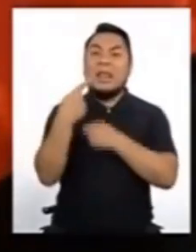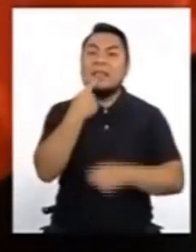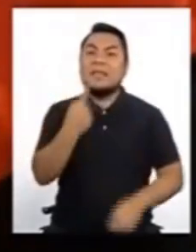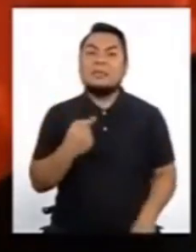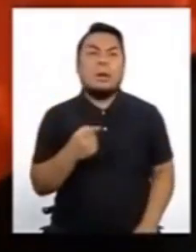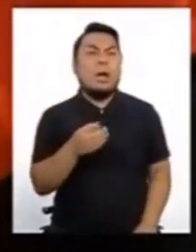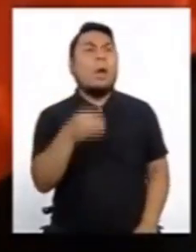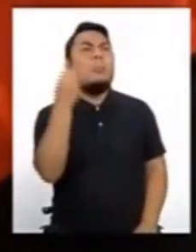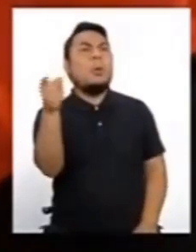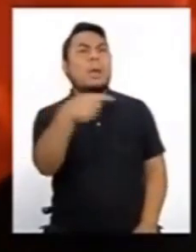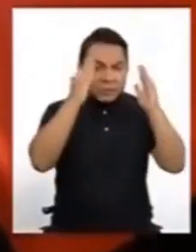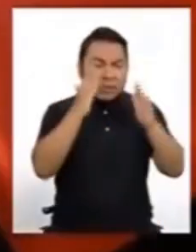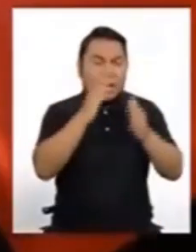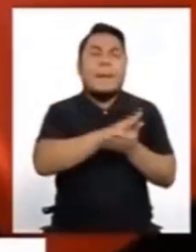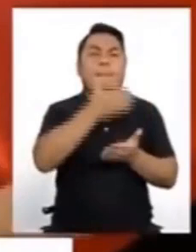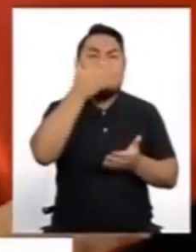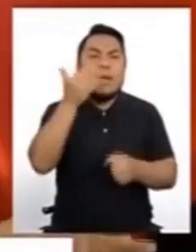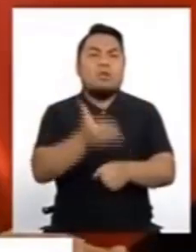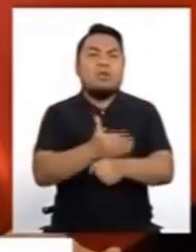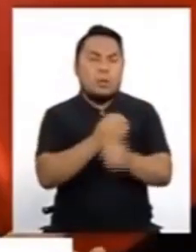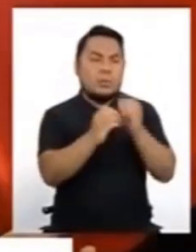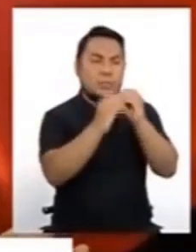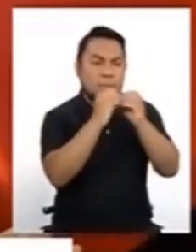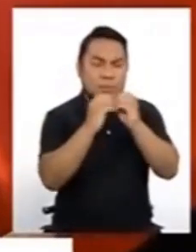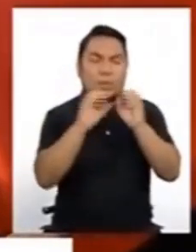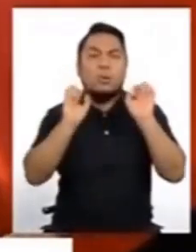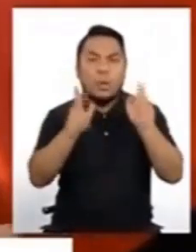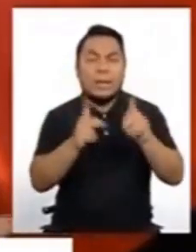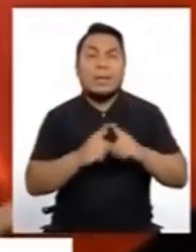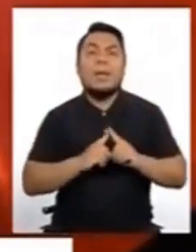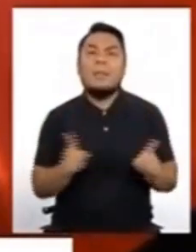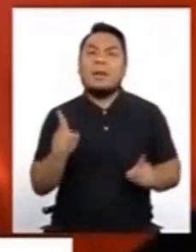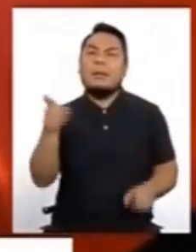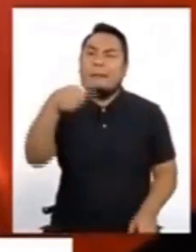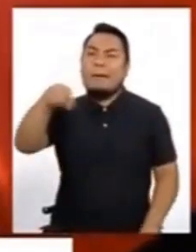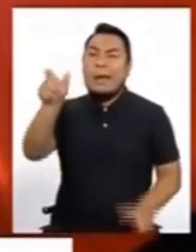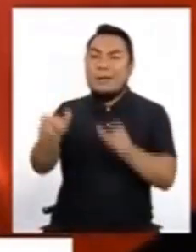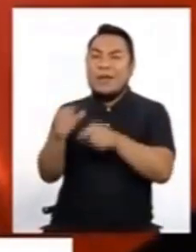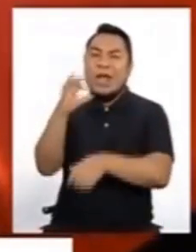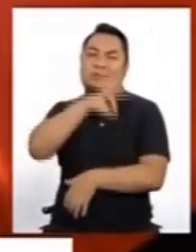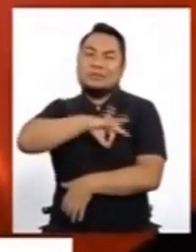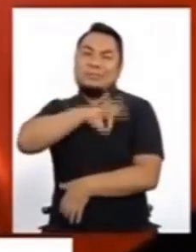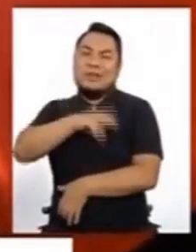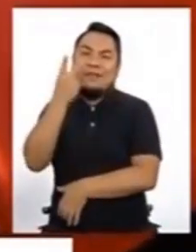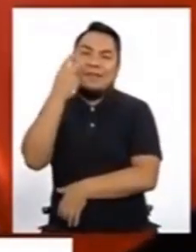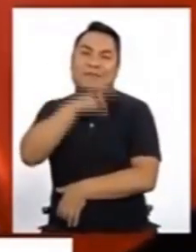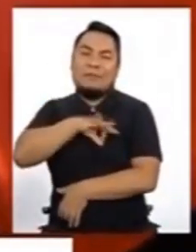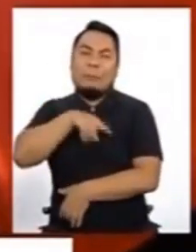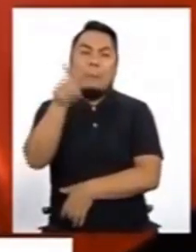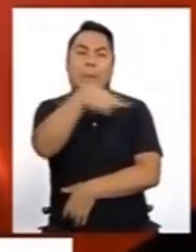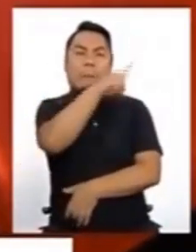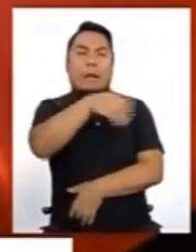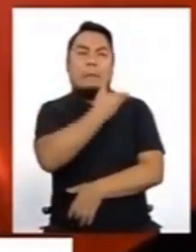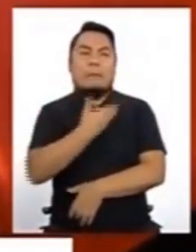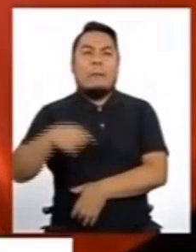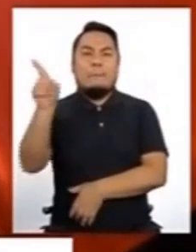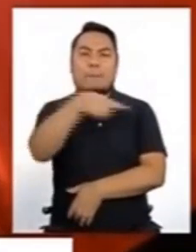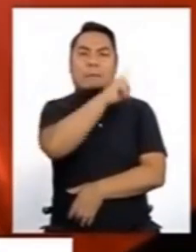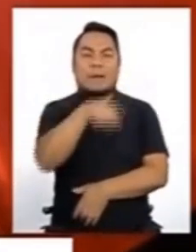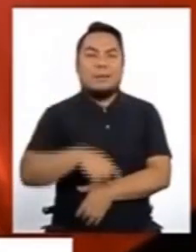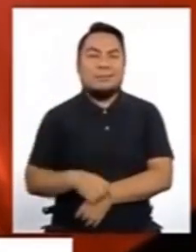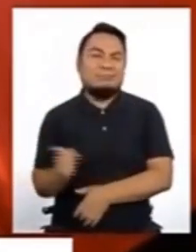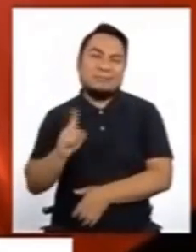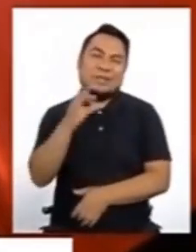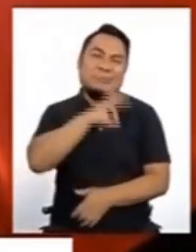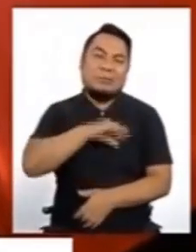Ahora estamos en emergencia, pero por favor, no se aprovechen de esta coyuntura. Venir a dar